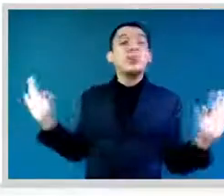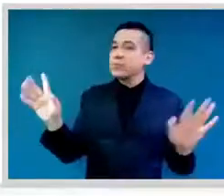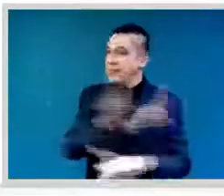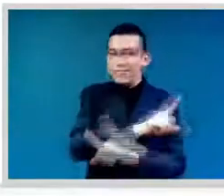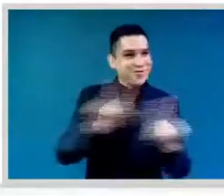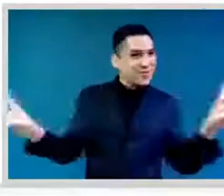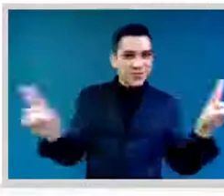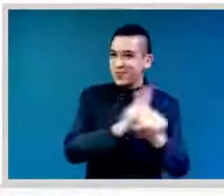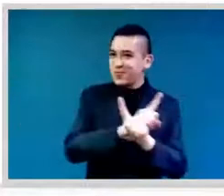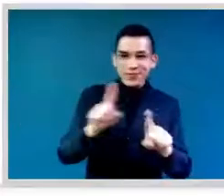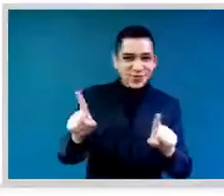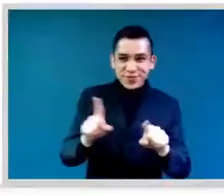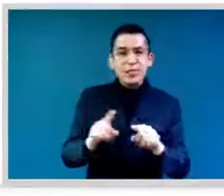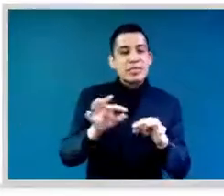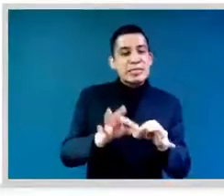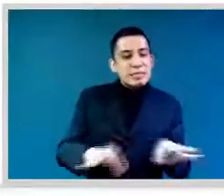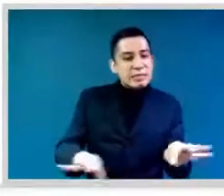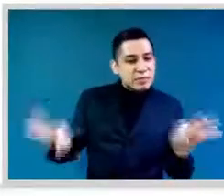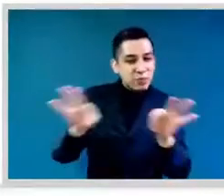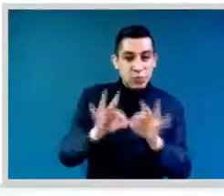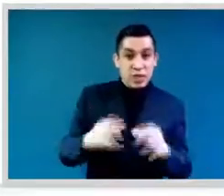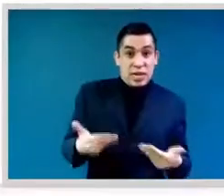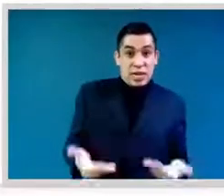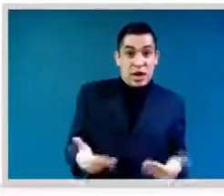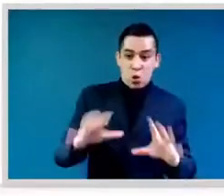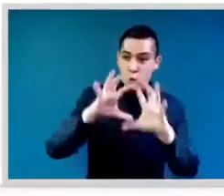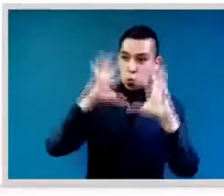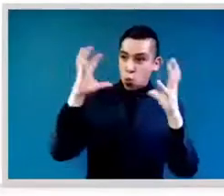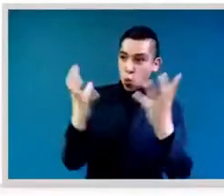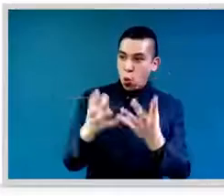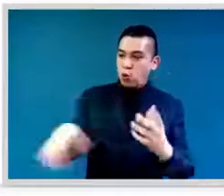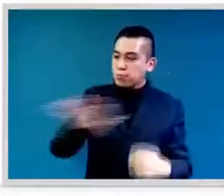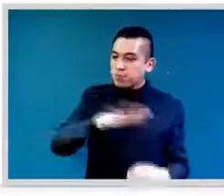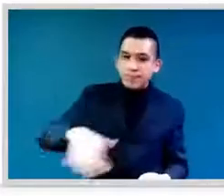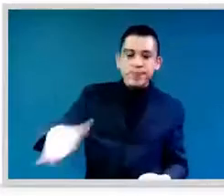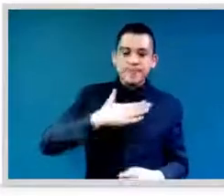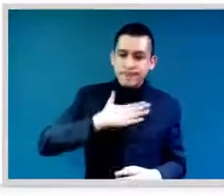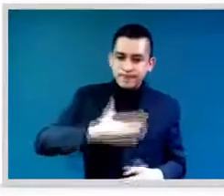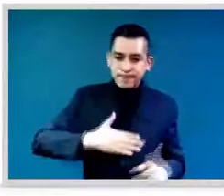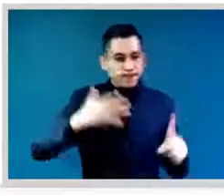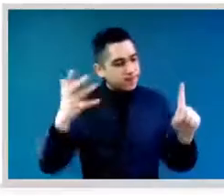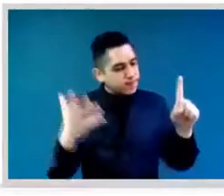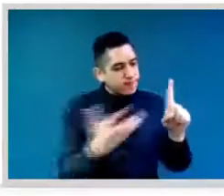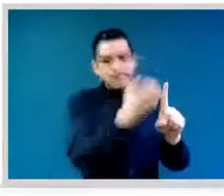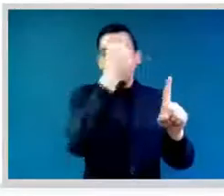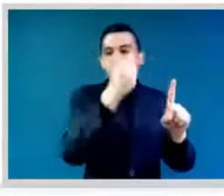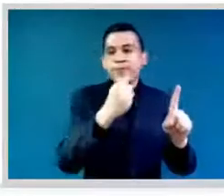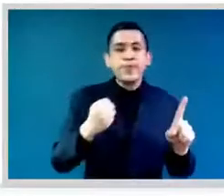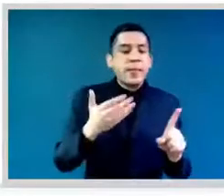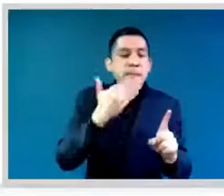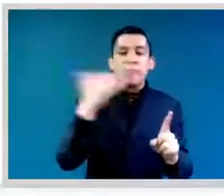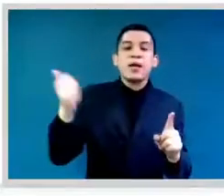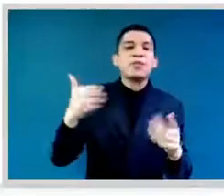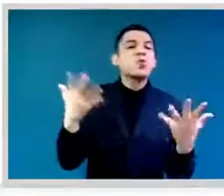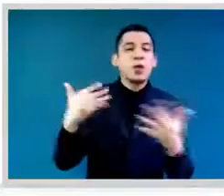Es la gran tarea del mundo. No hay mejor ni más tarea humanitaria ni humana, profundamente humana. Y además yo